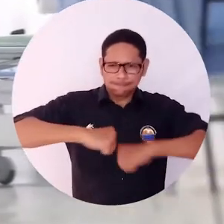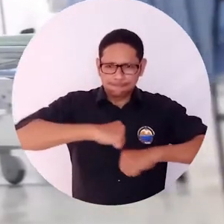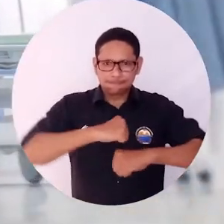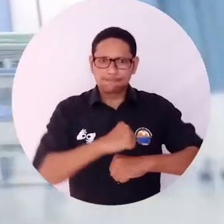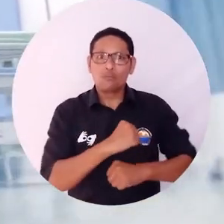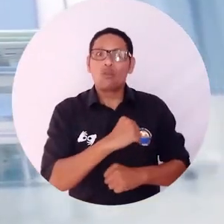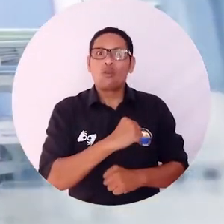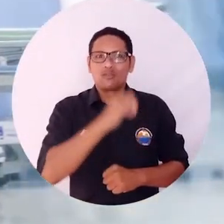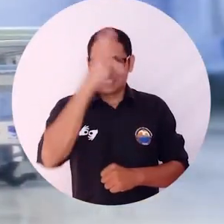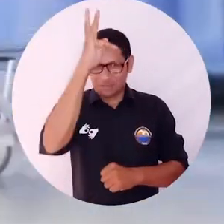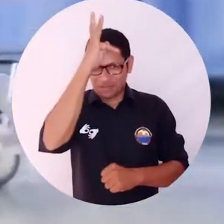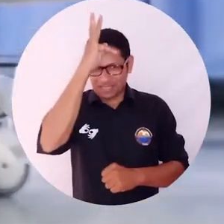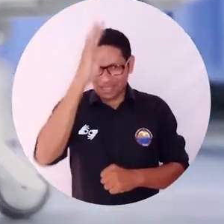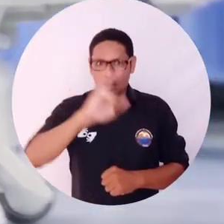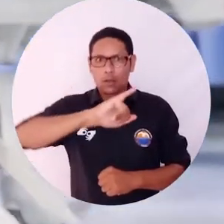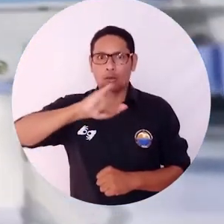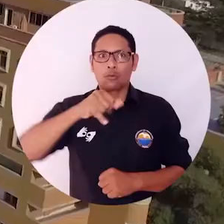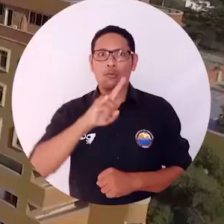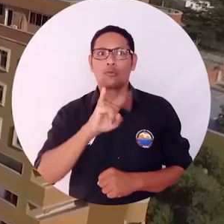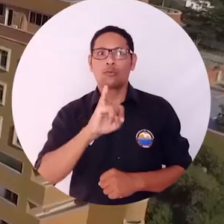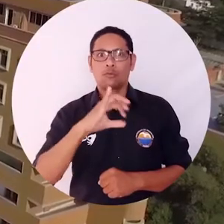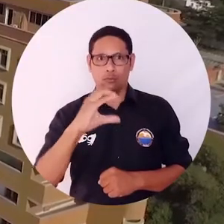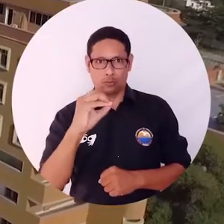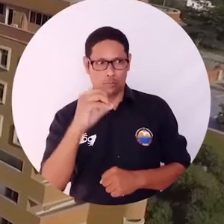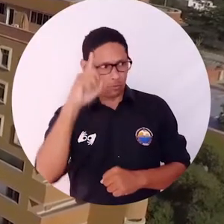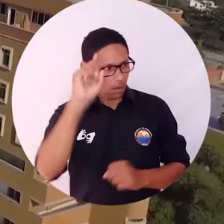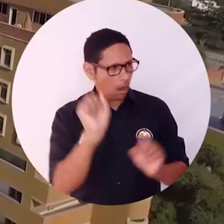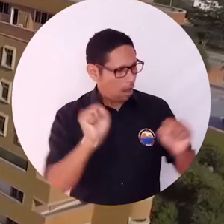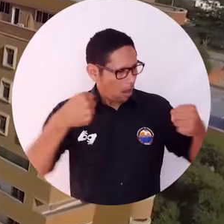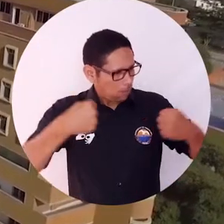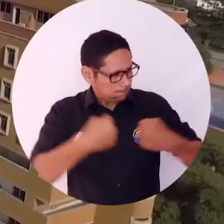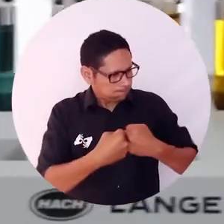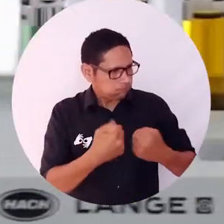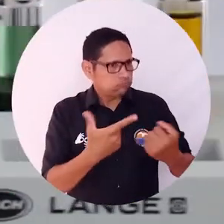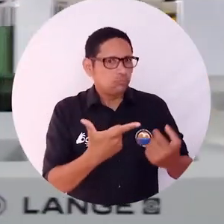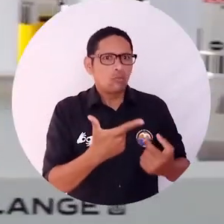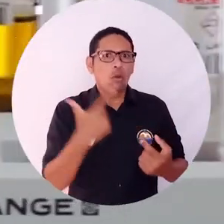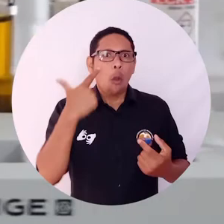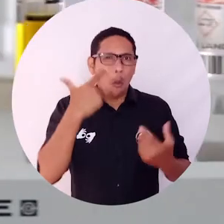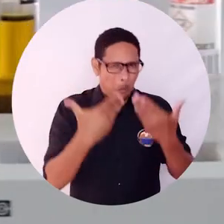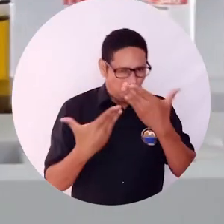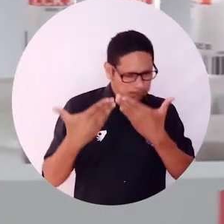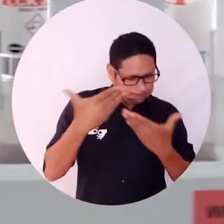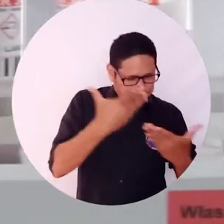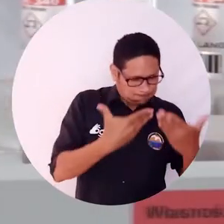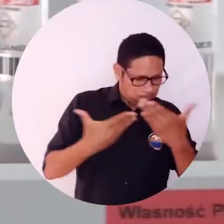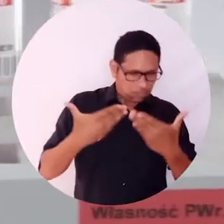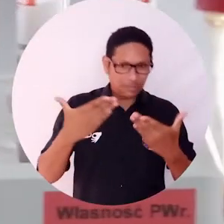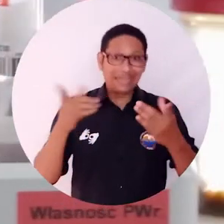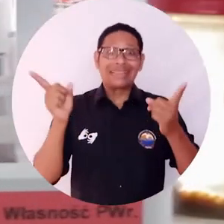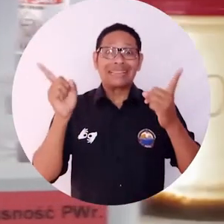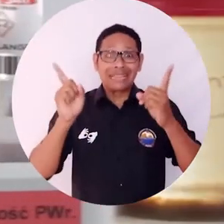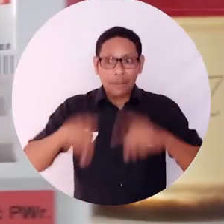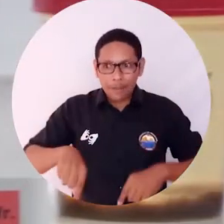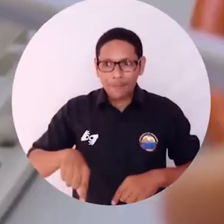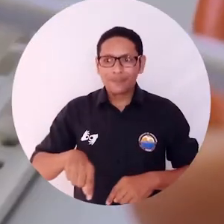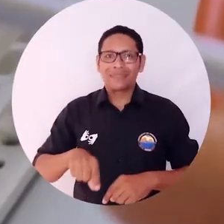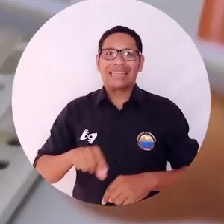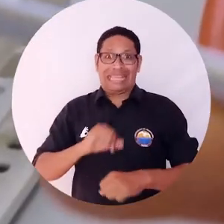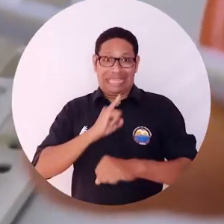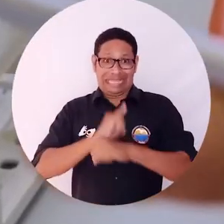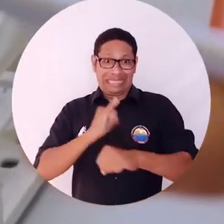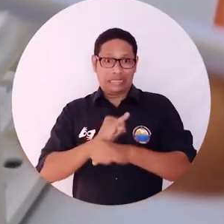Méndez Barreneche para elaborar pues las pruebas, pero también con el Instituto Nacional de Salud para ser parte de una